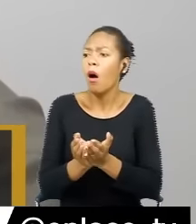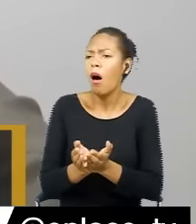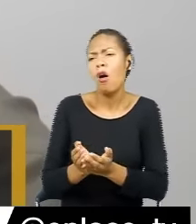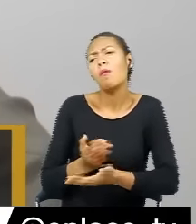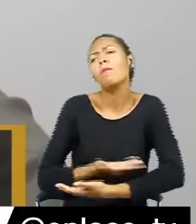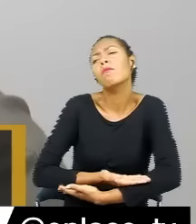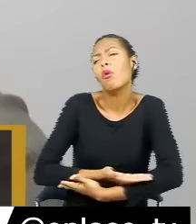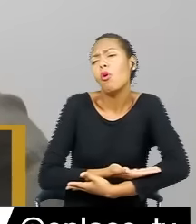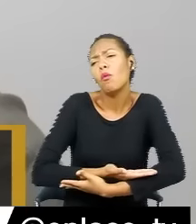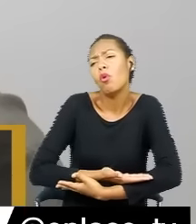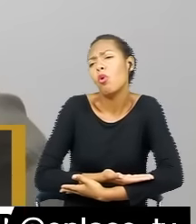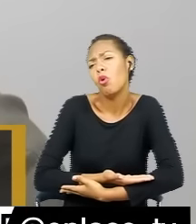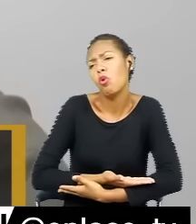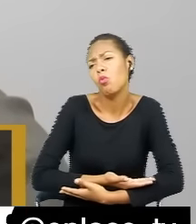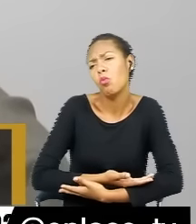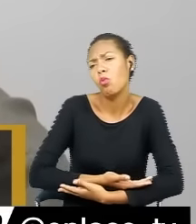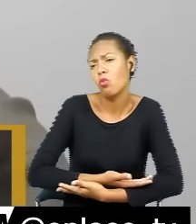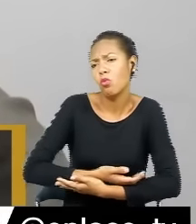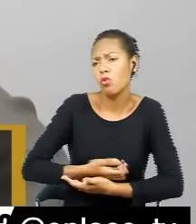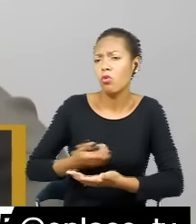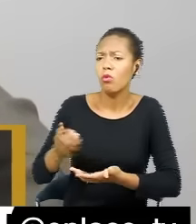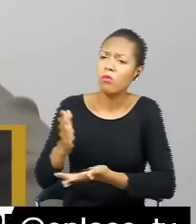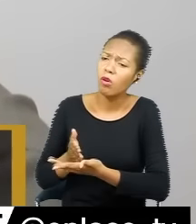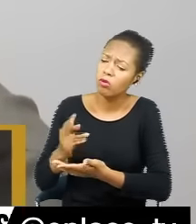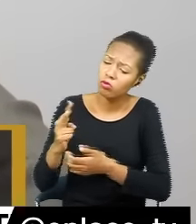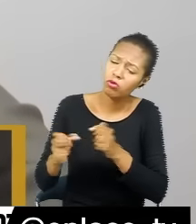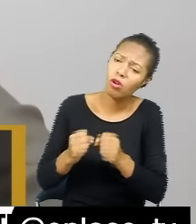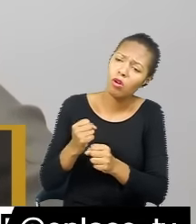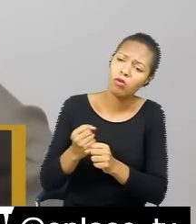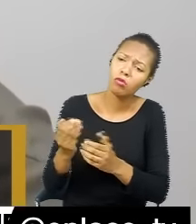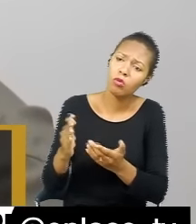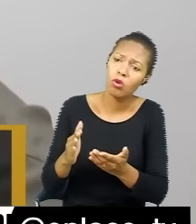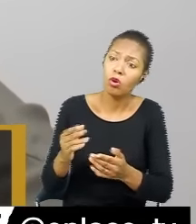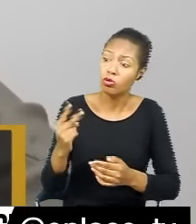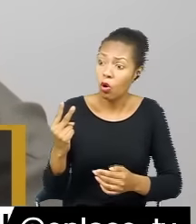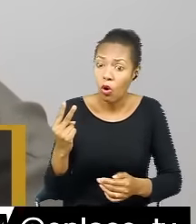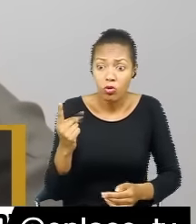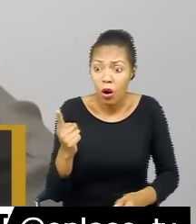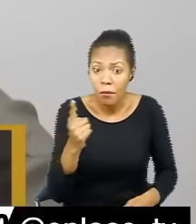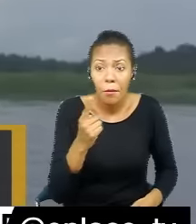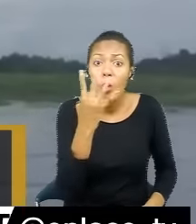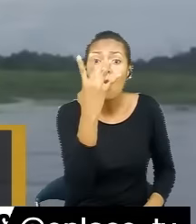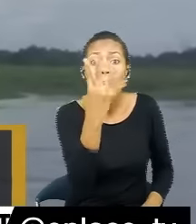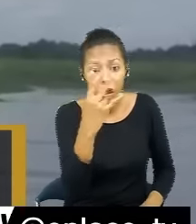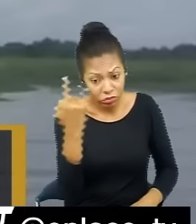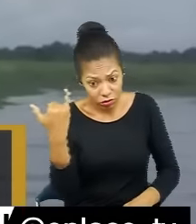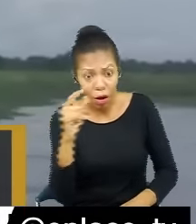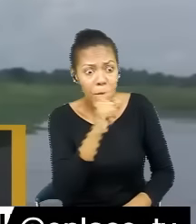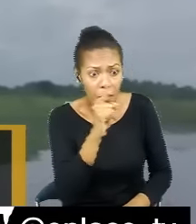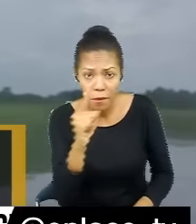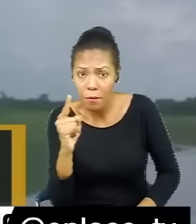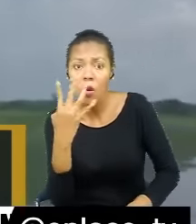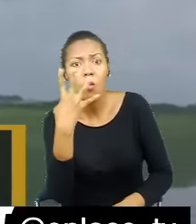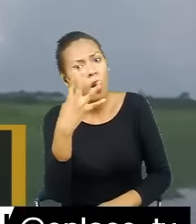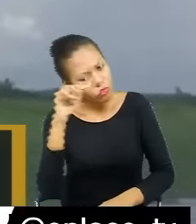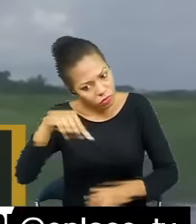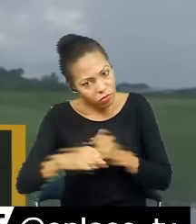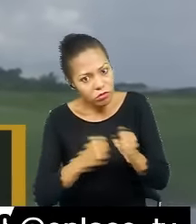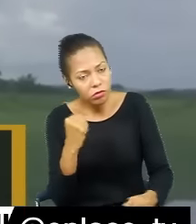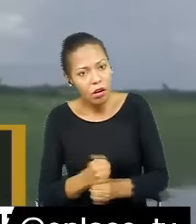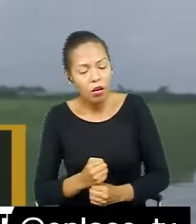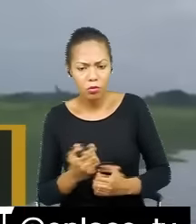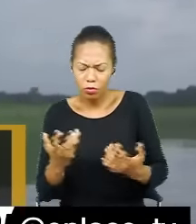aproximadamente 2 años. Los pescadores denuncian que no son 2, sino que son 4 los manatís muertos en este año inmediatamente anterior.